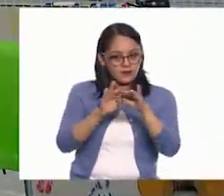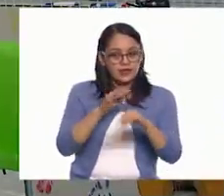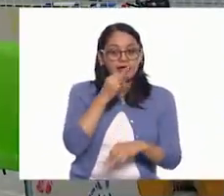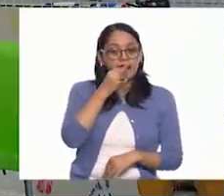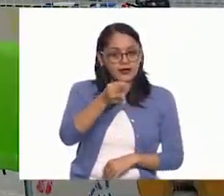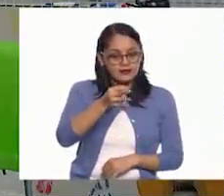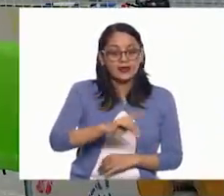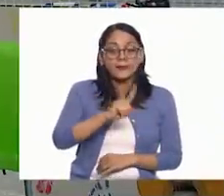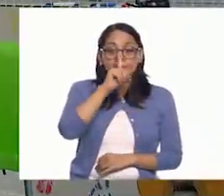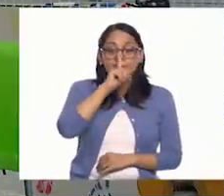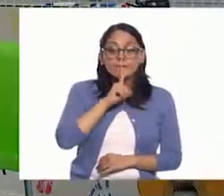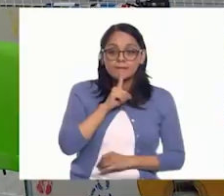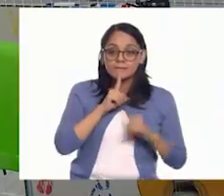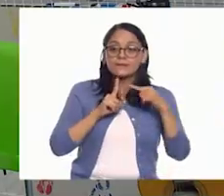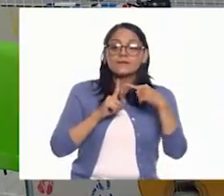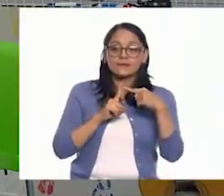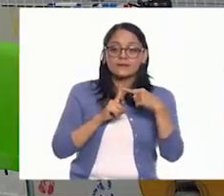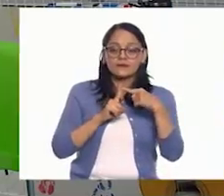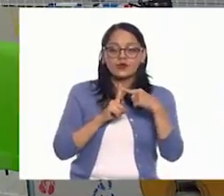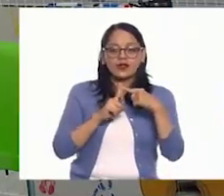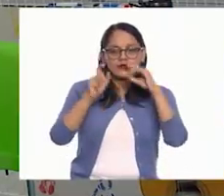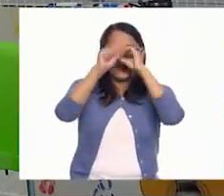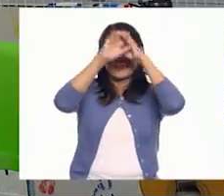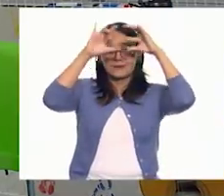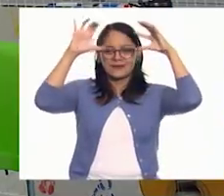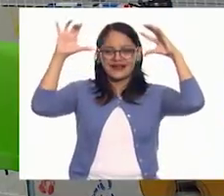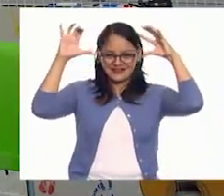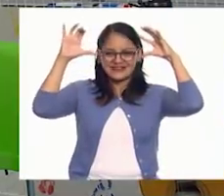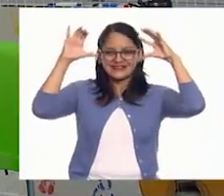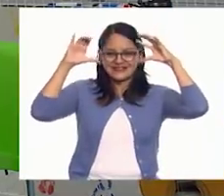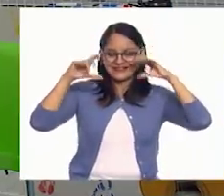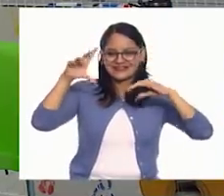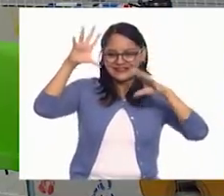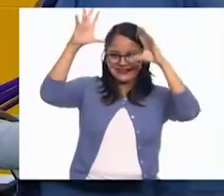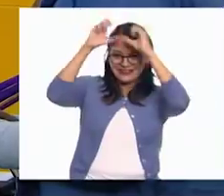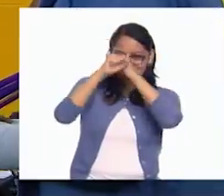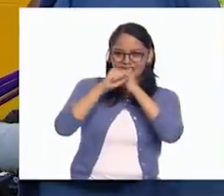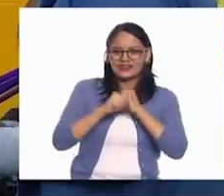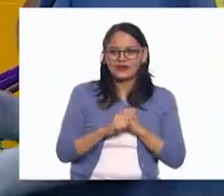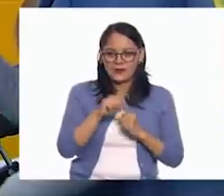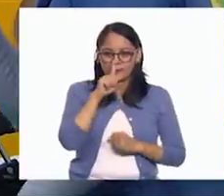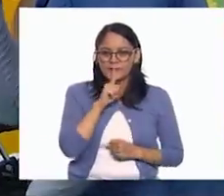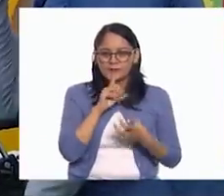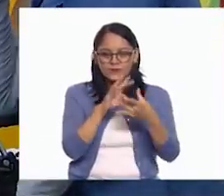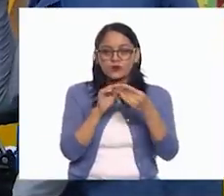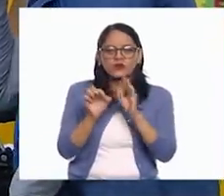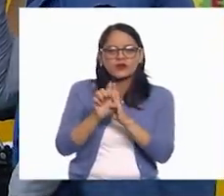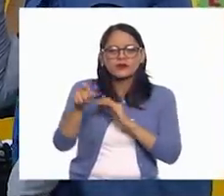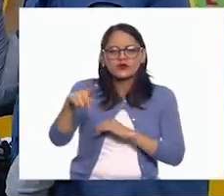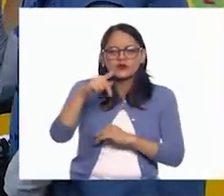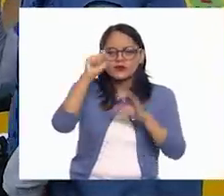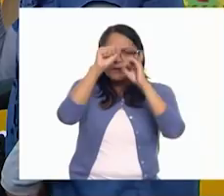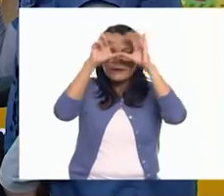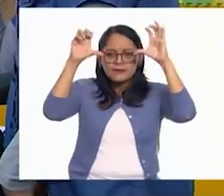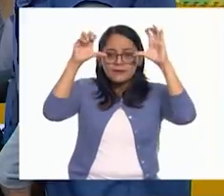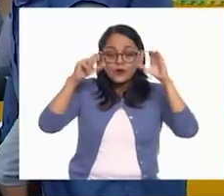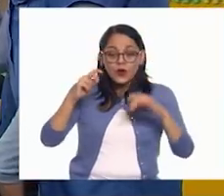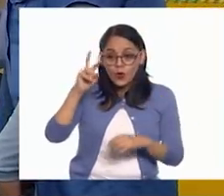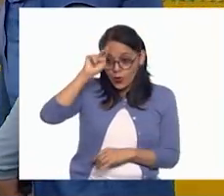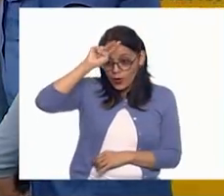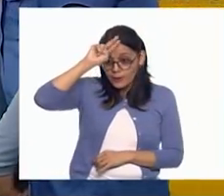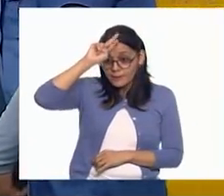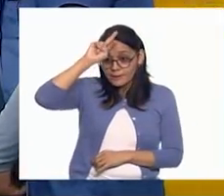mentiras eran parte de nuestra imaginación. Tú te puedes imaginar una hormiga